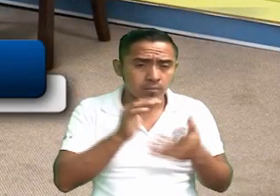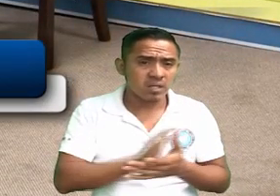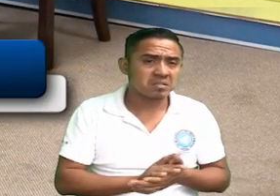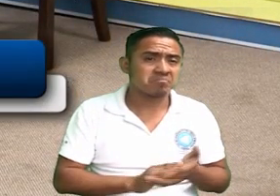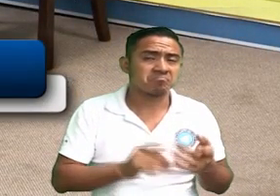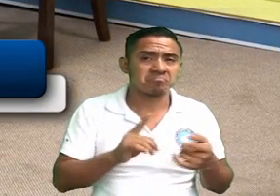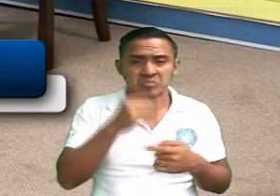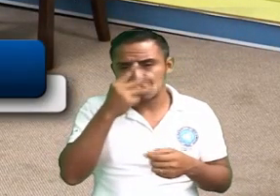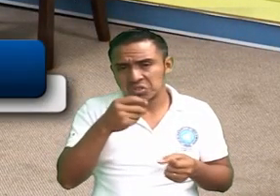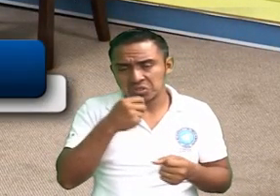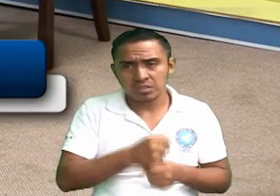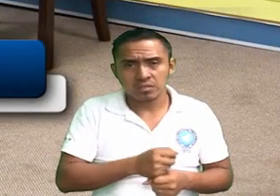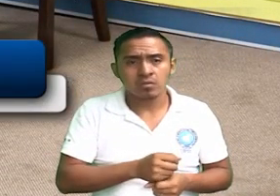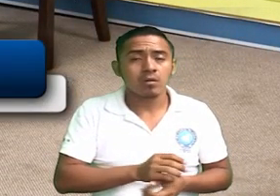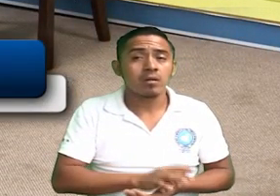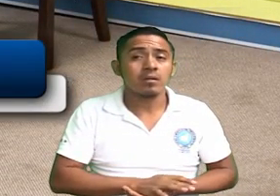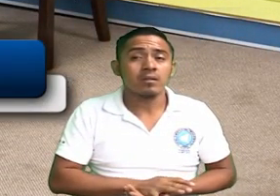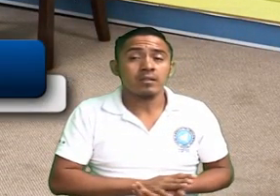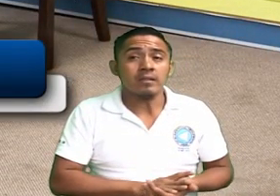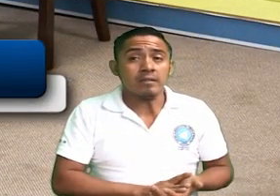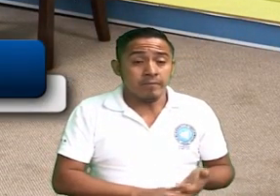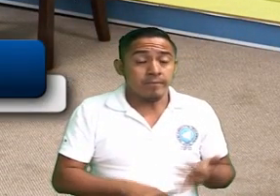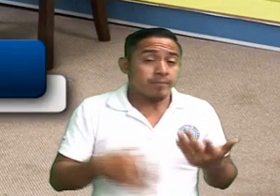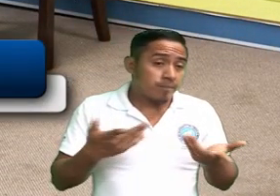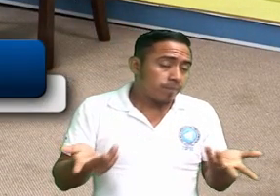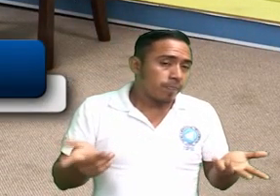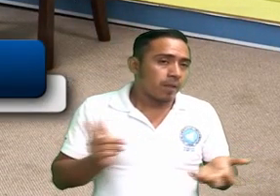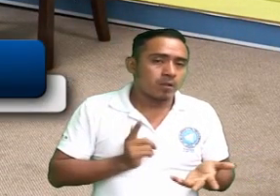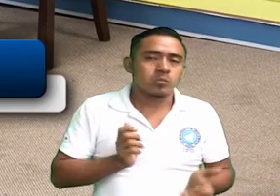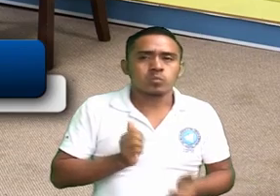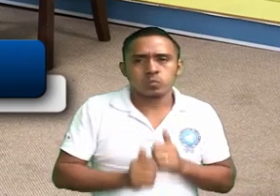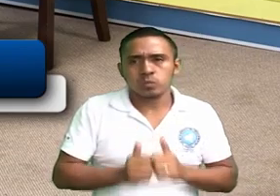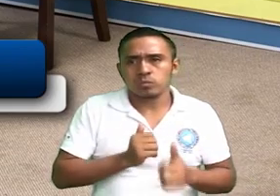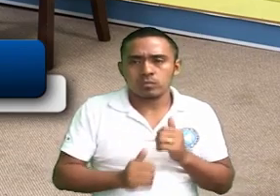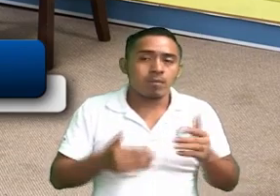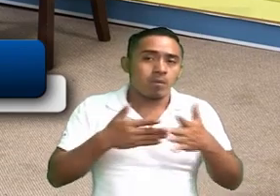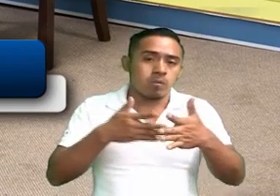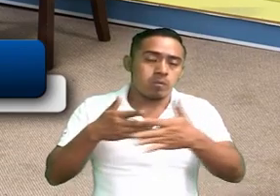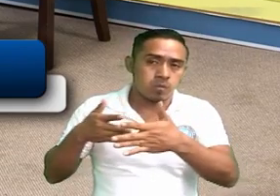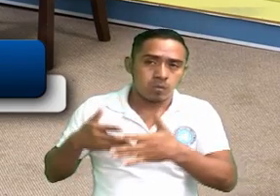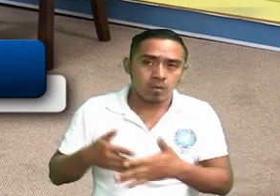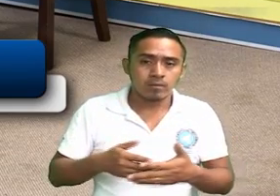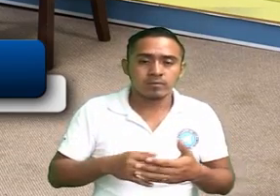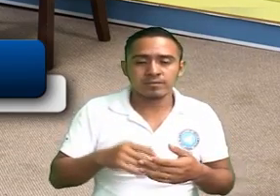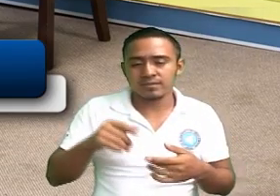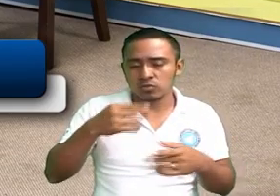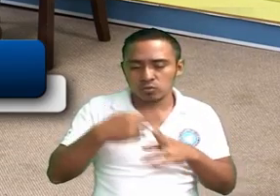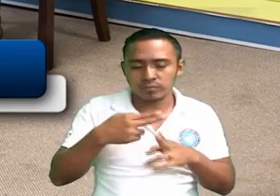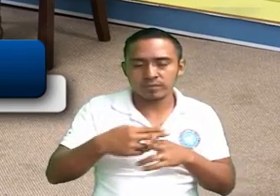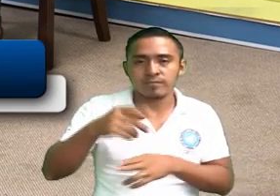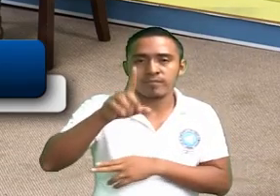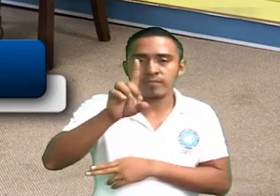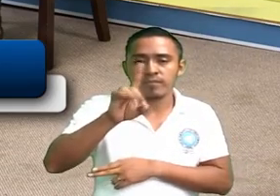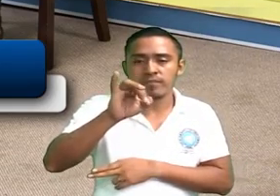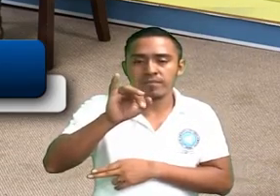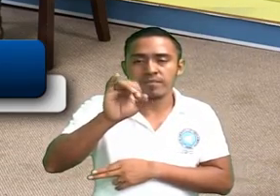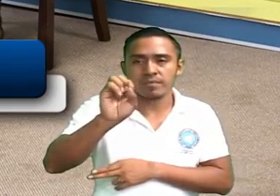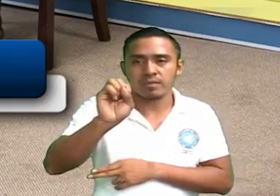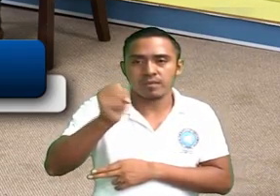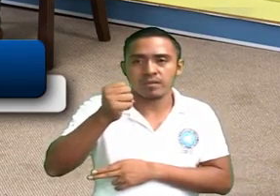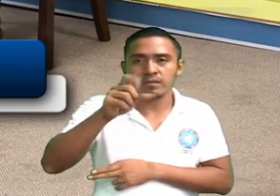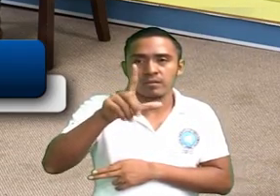de los 3 años ya puede pronunciar las palabras. Por ejemplo, casi siempre la R, como le decía anteriormente. Pero ya el